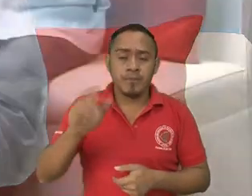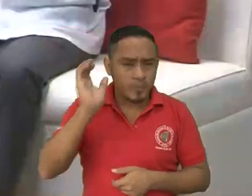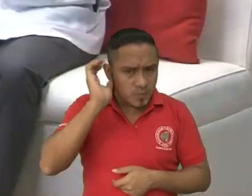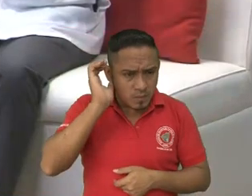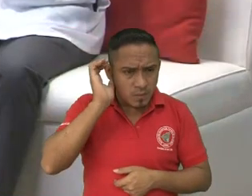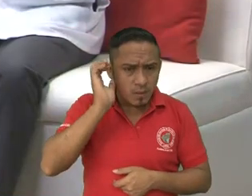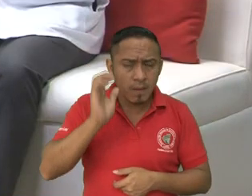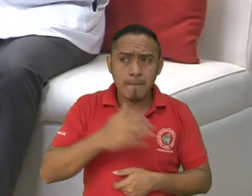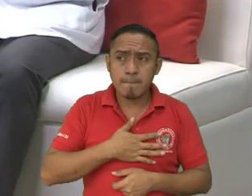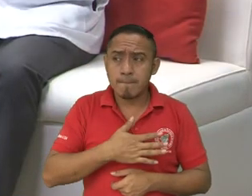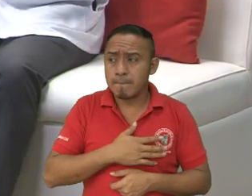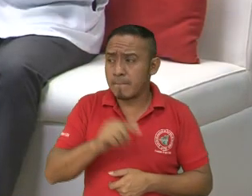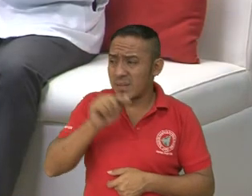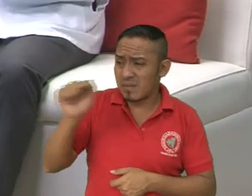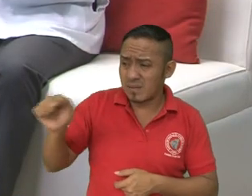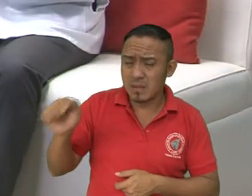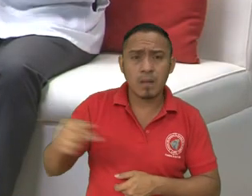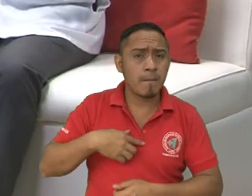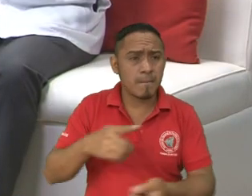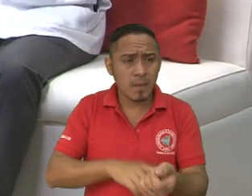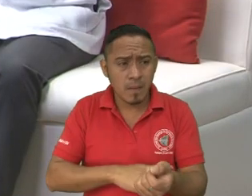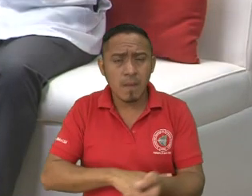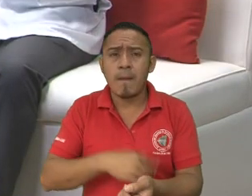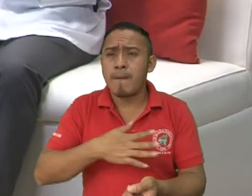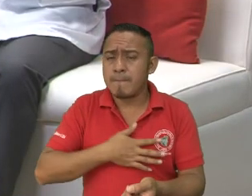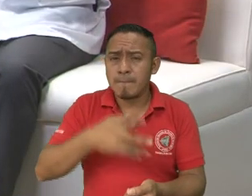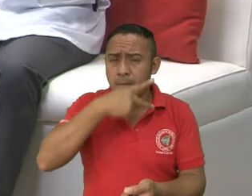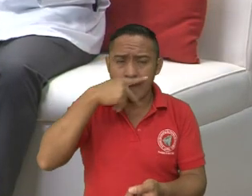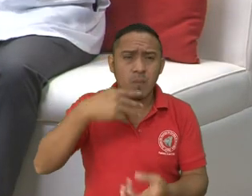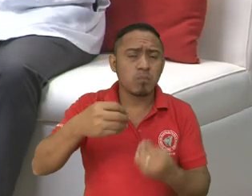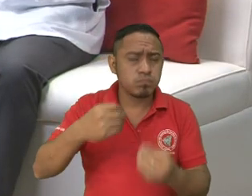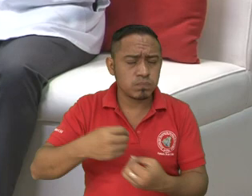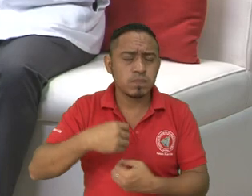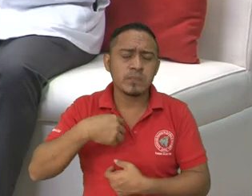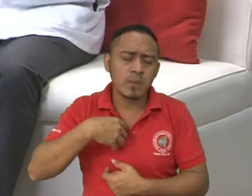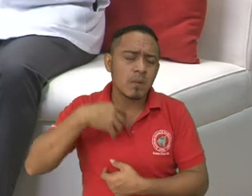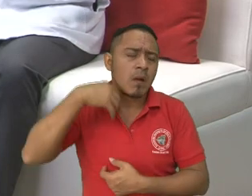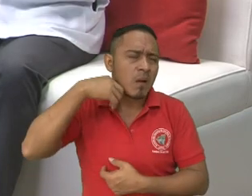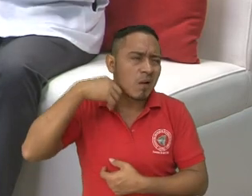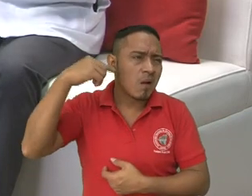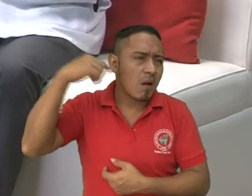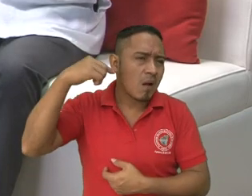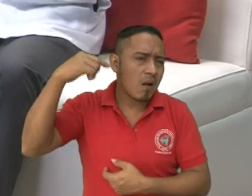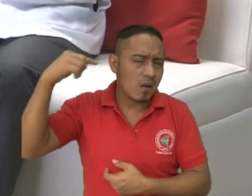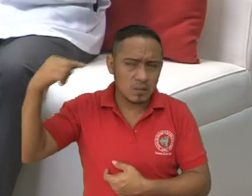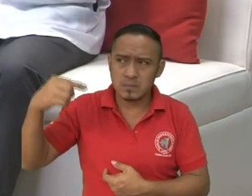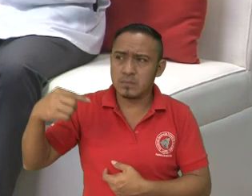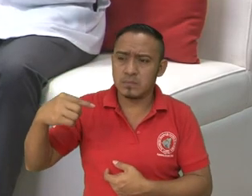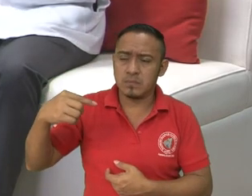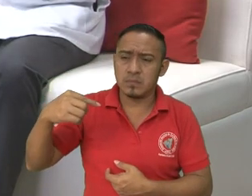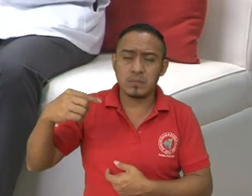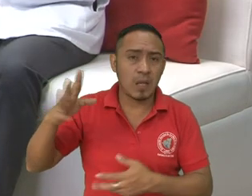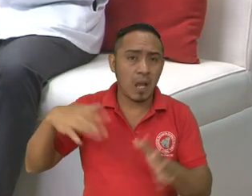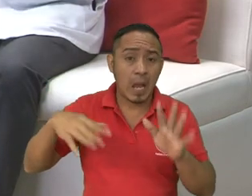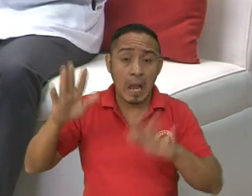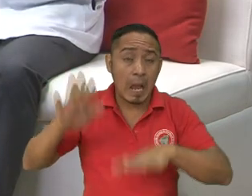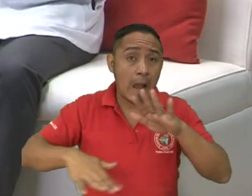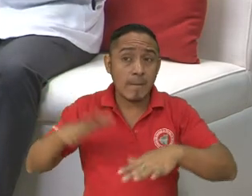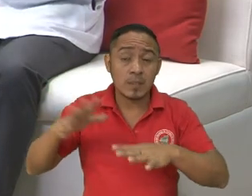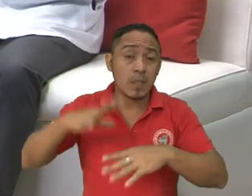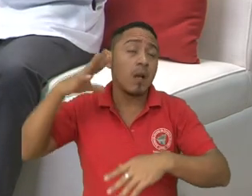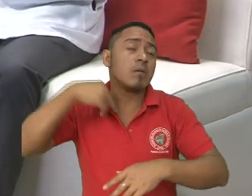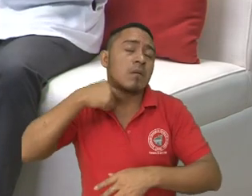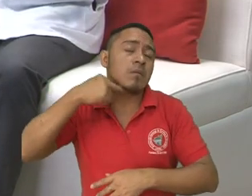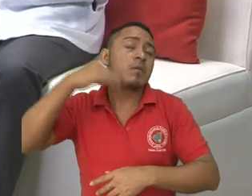que mi compañero, que mi hermano, mi papá, mucho ronca, y en ocasiones queda sin respirar. Entonces, en esos